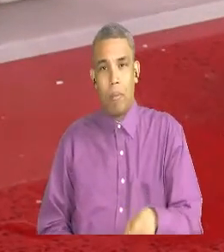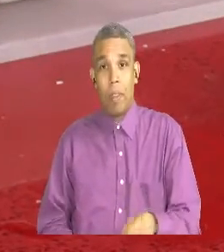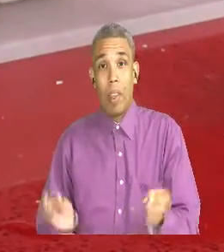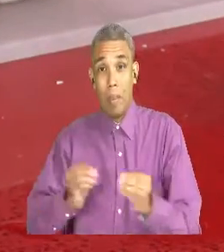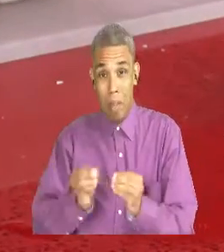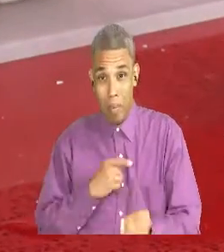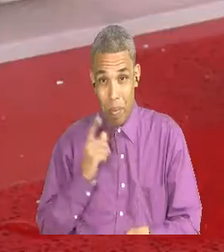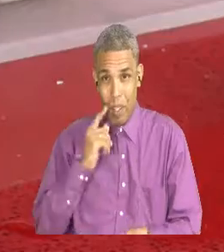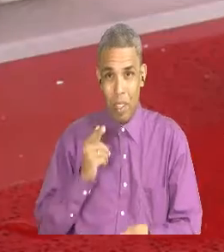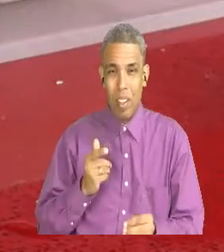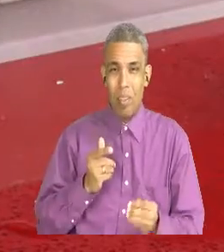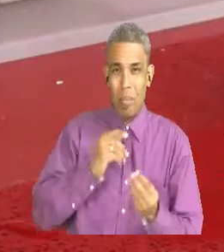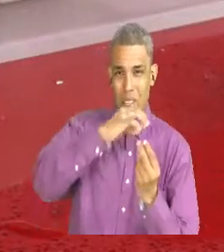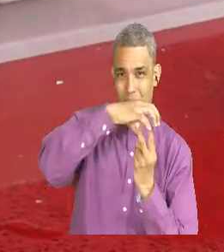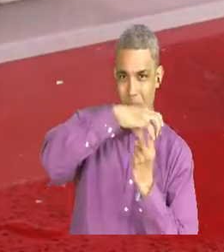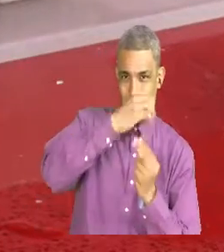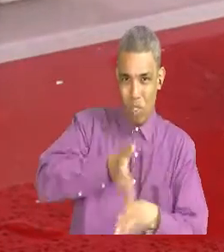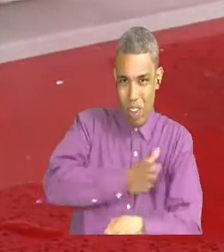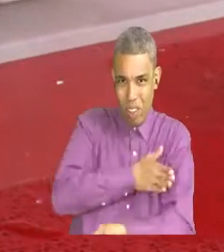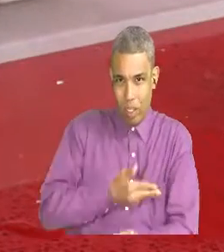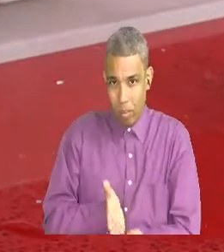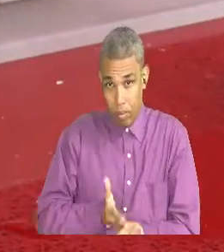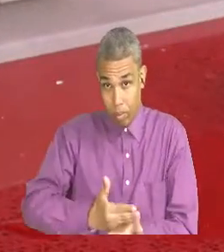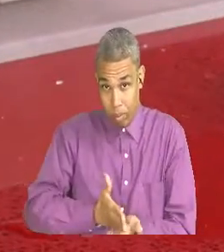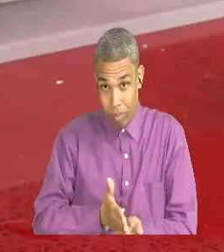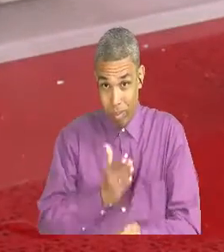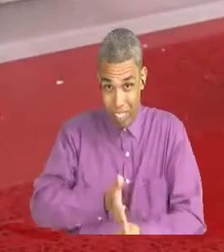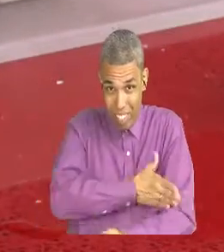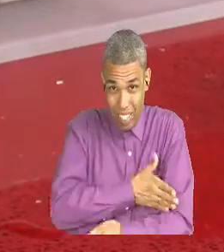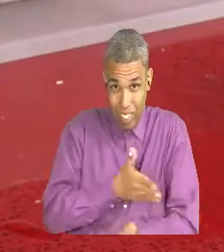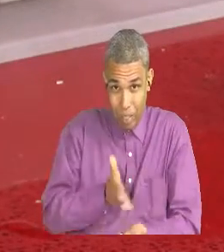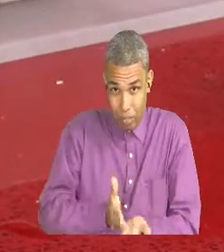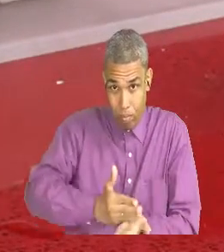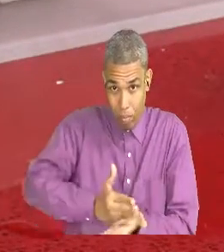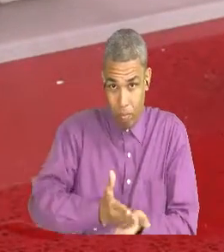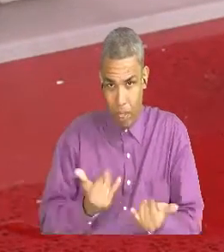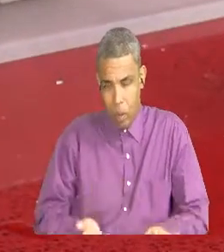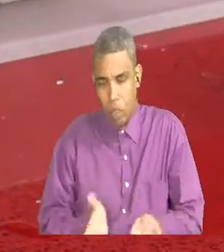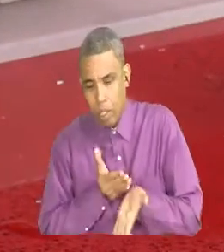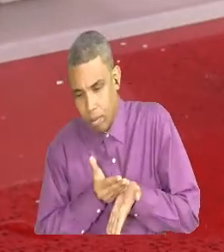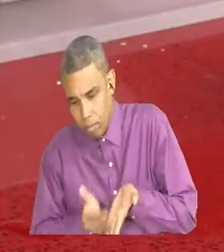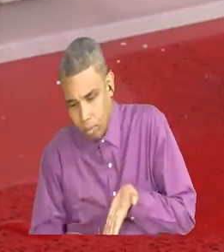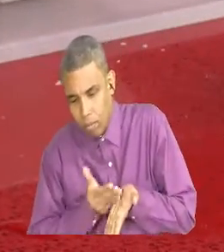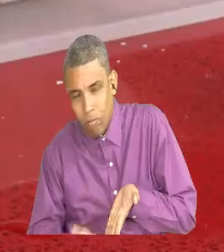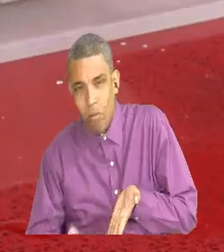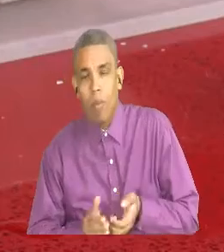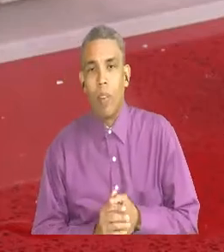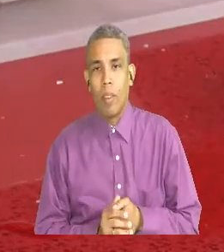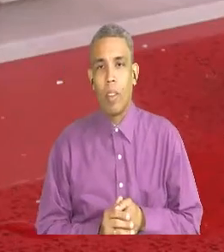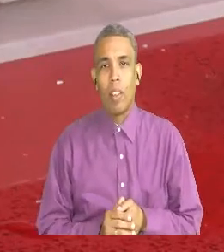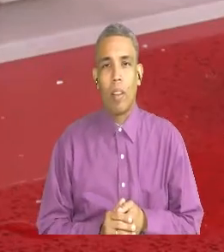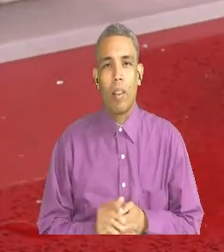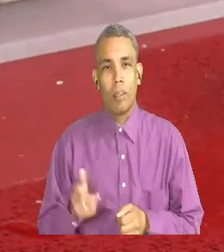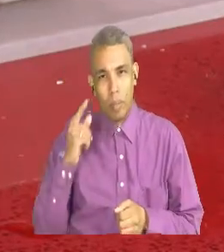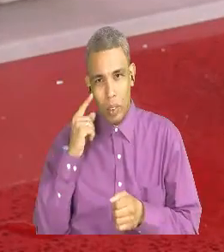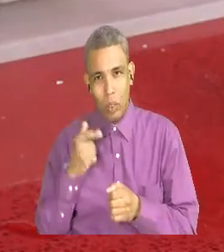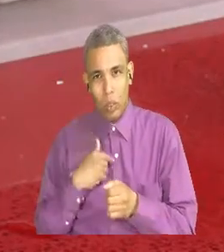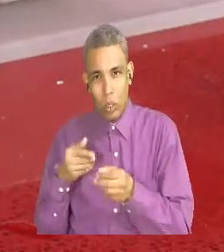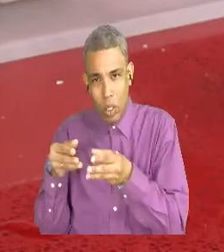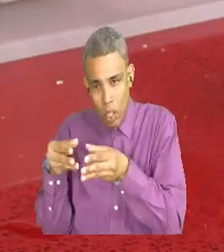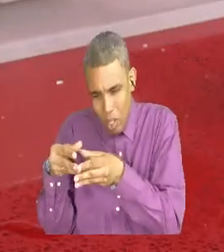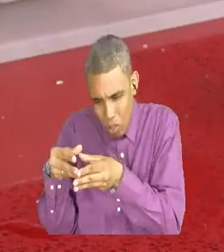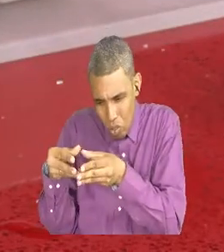adicionamos los champiñones. Perfecto. Recuerden que el calabacín va siempre al final. Tienen una cocción más corta,